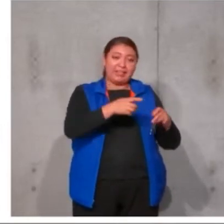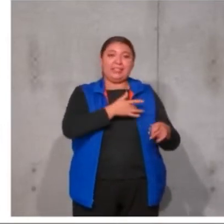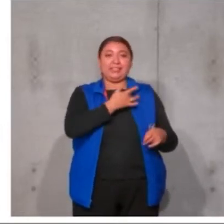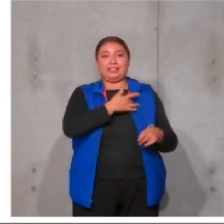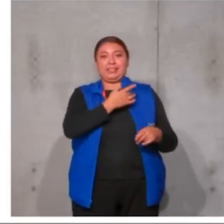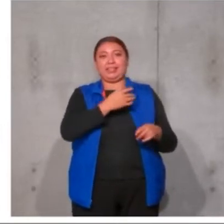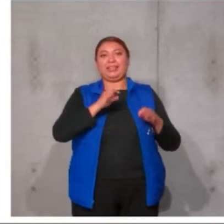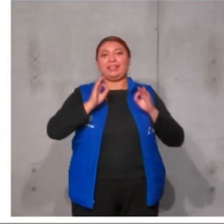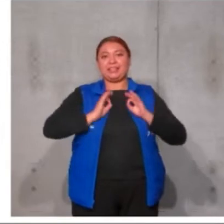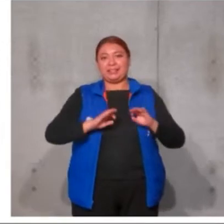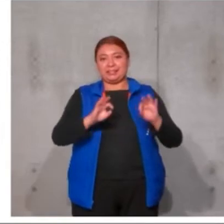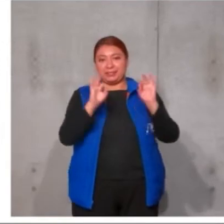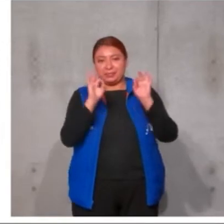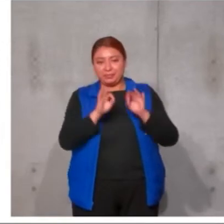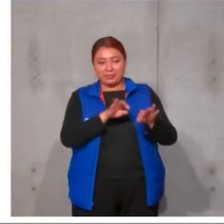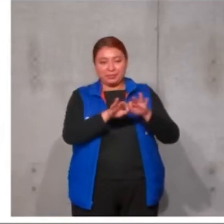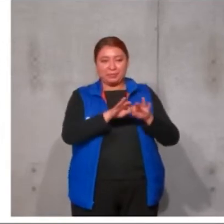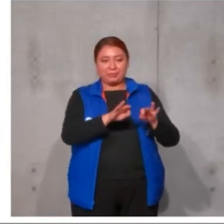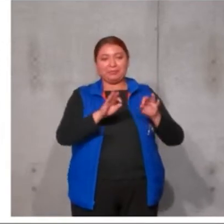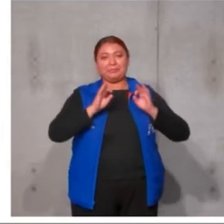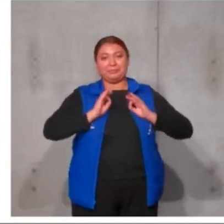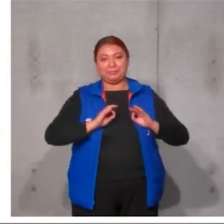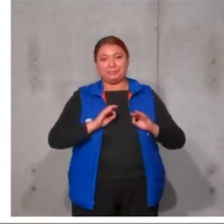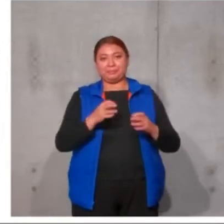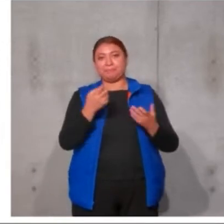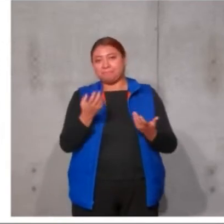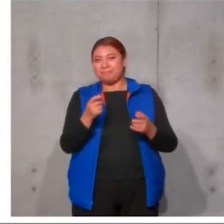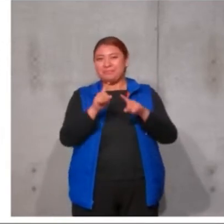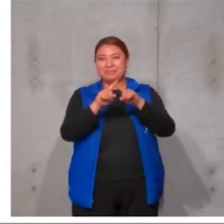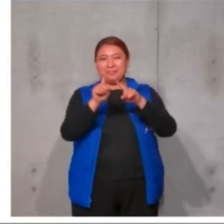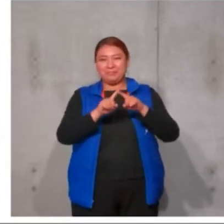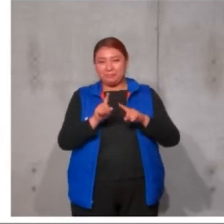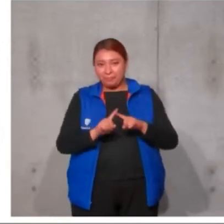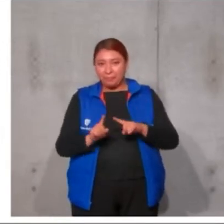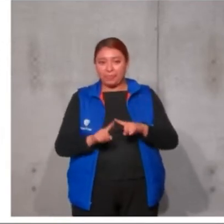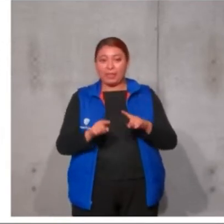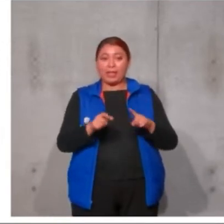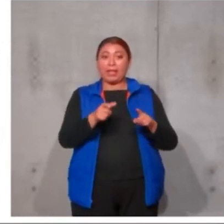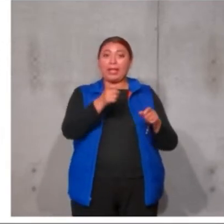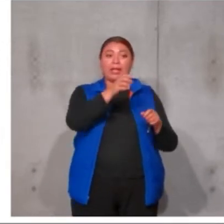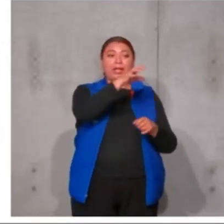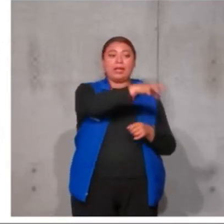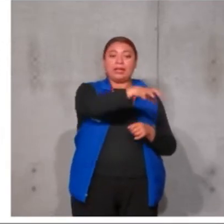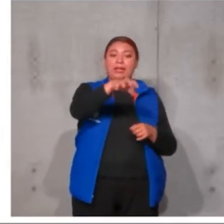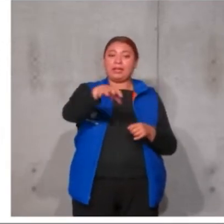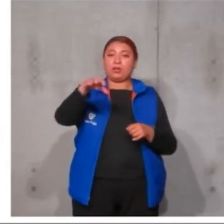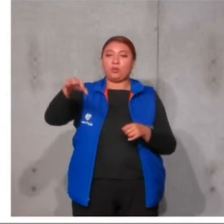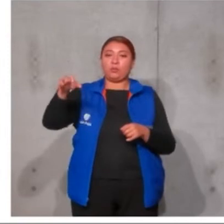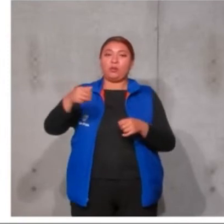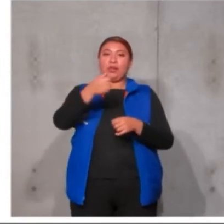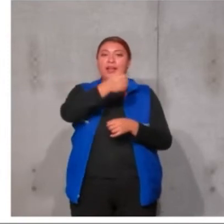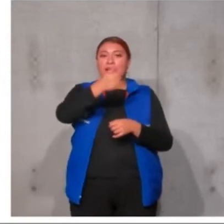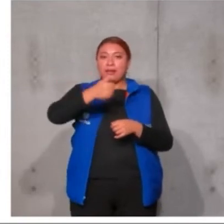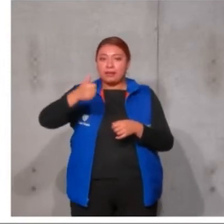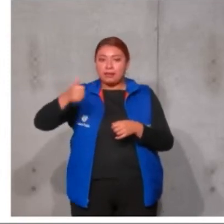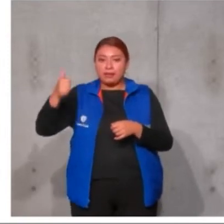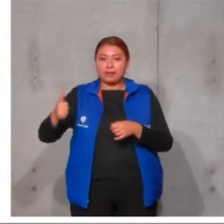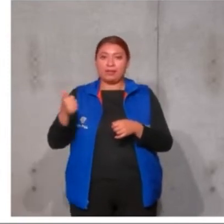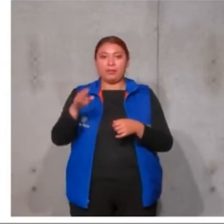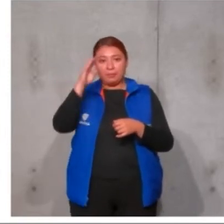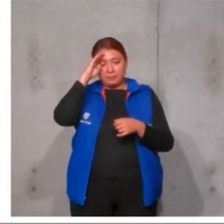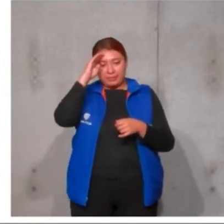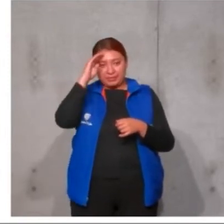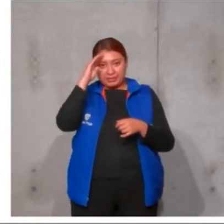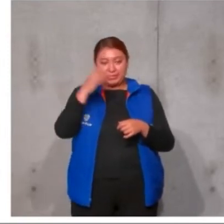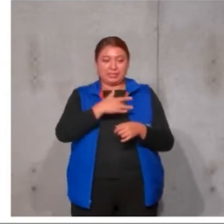respeto a los derechos humanos, después la transparencia y ética de la organización, luego la calidad y a la mejor al último el cuidado